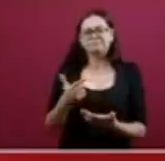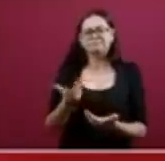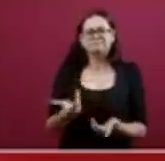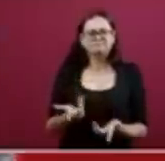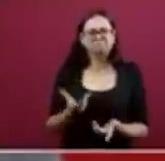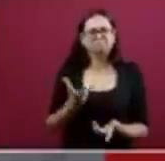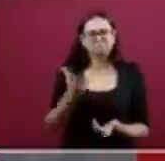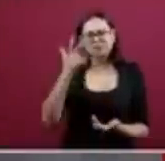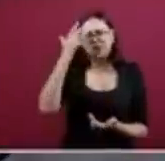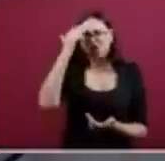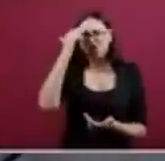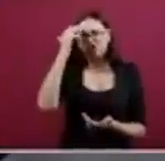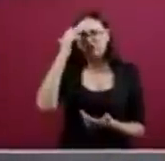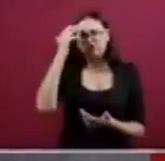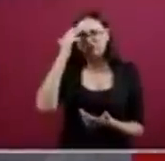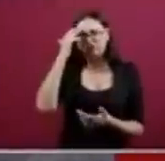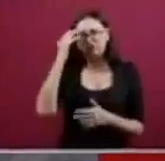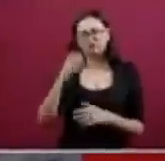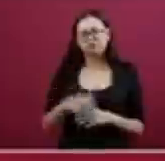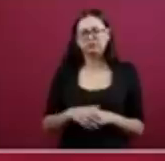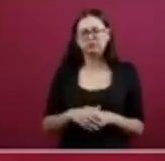que